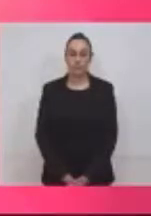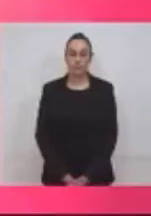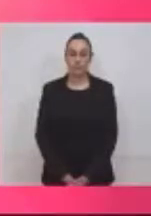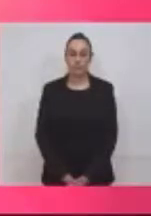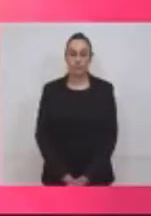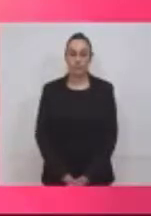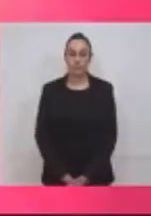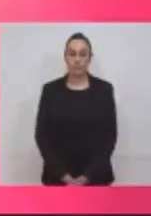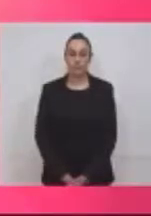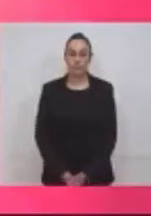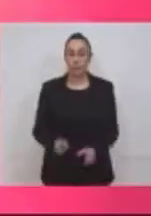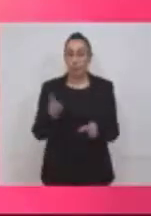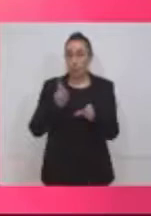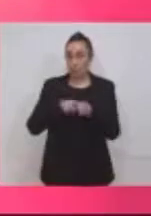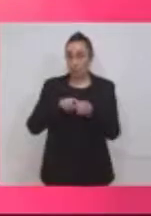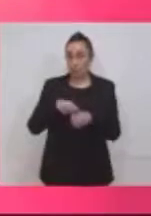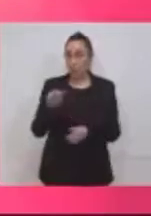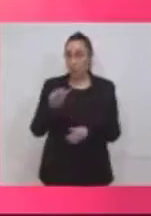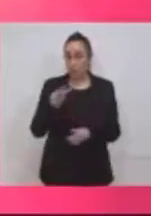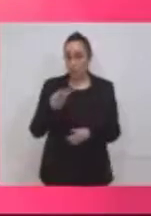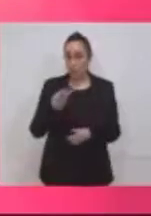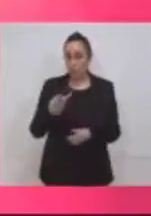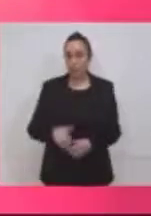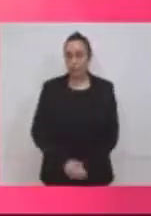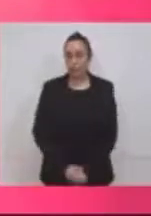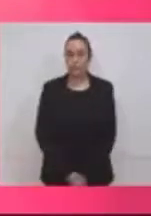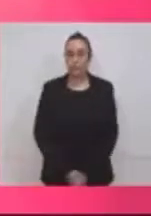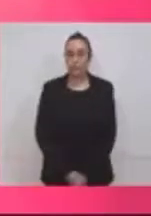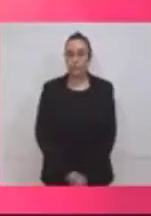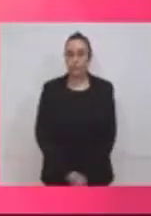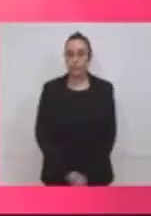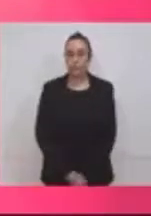dos asociaciones? Sí, pero fue para Odi.